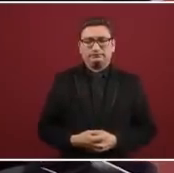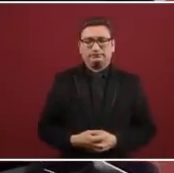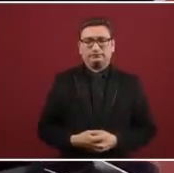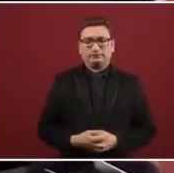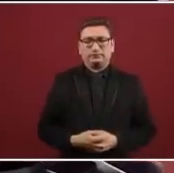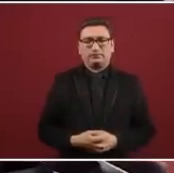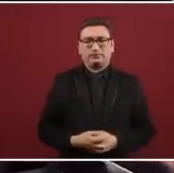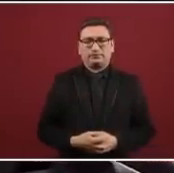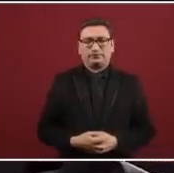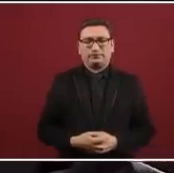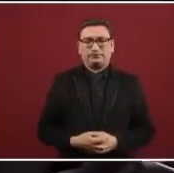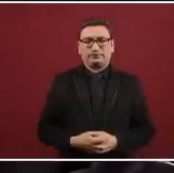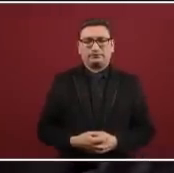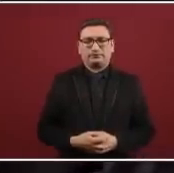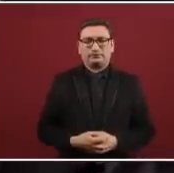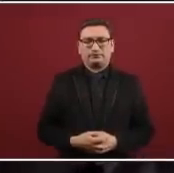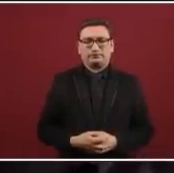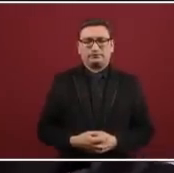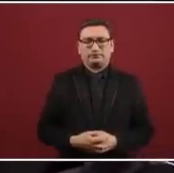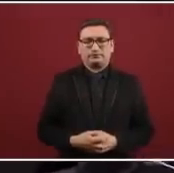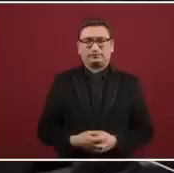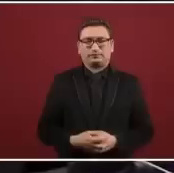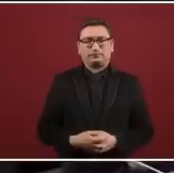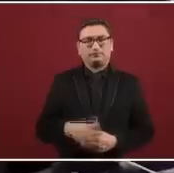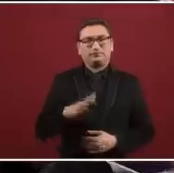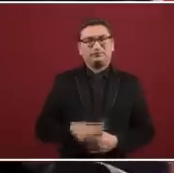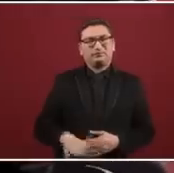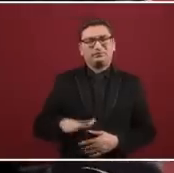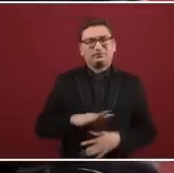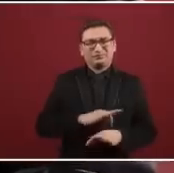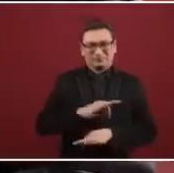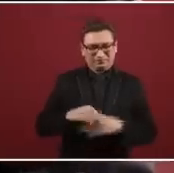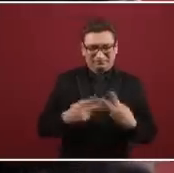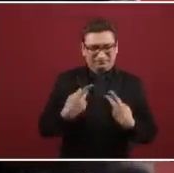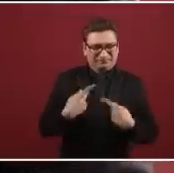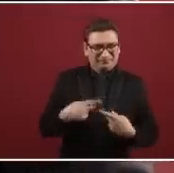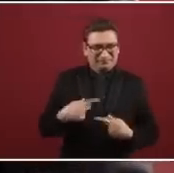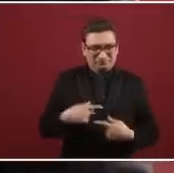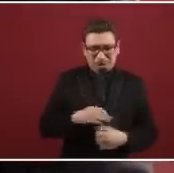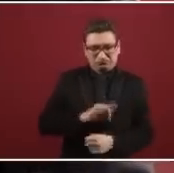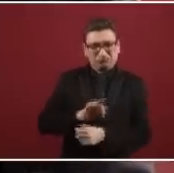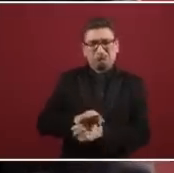dejó de proteger a la población